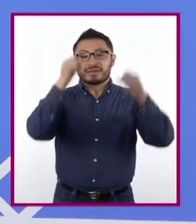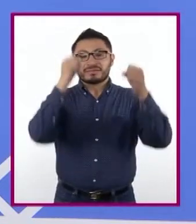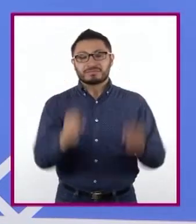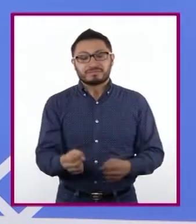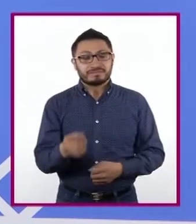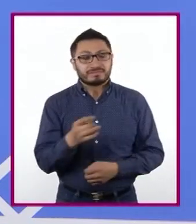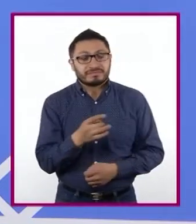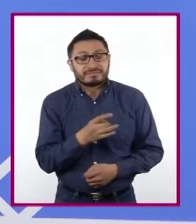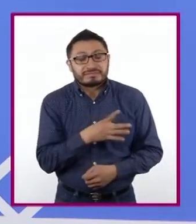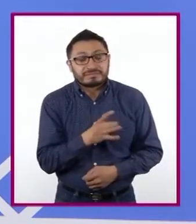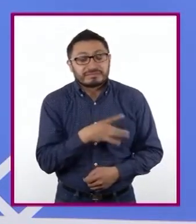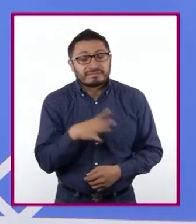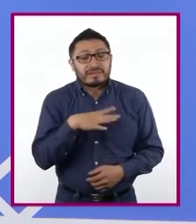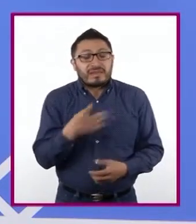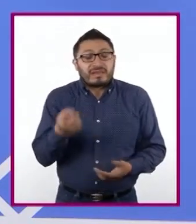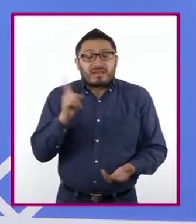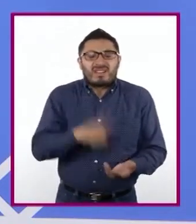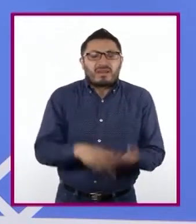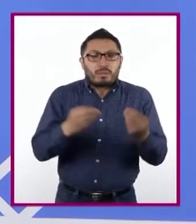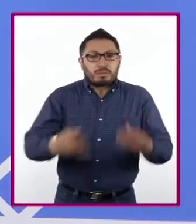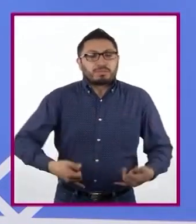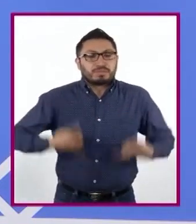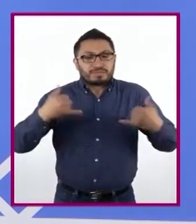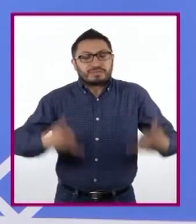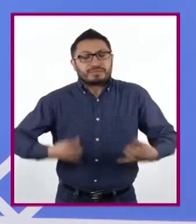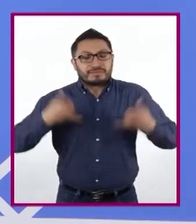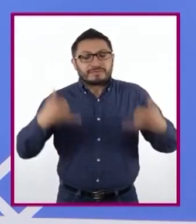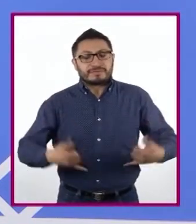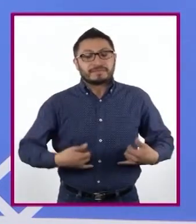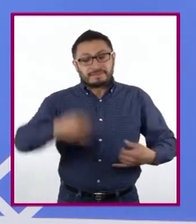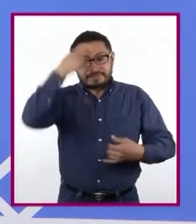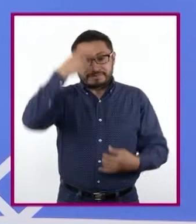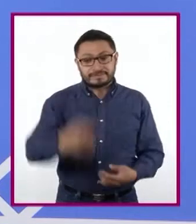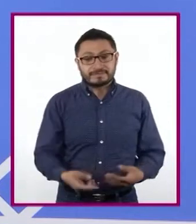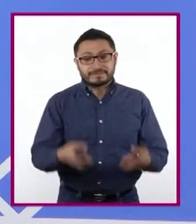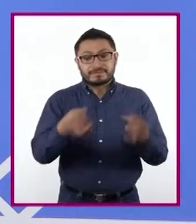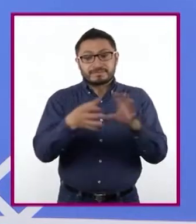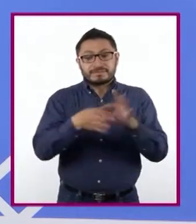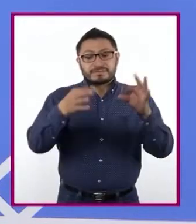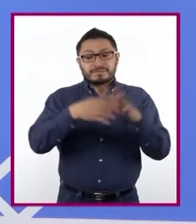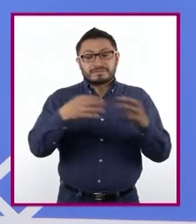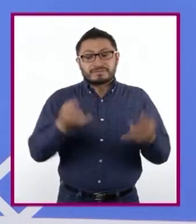temores que presentan muchos adolescentes para expresar sus